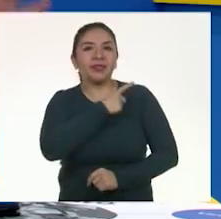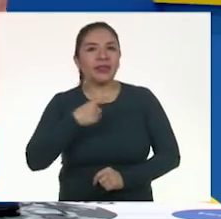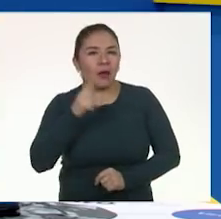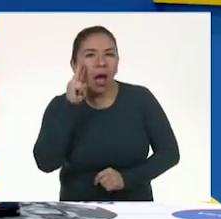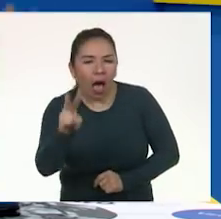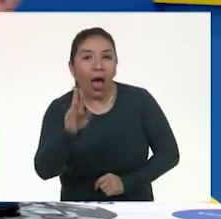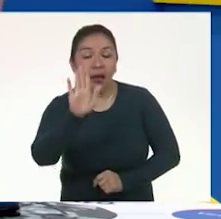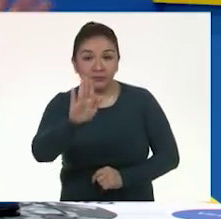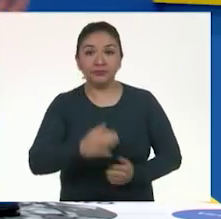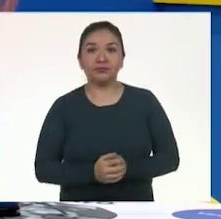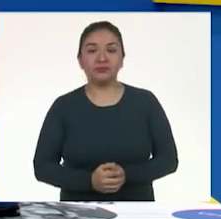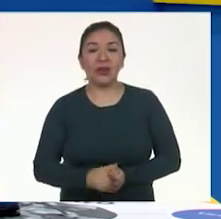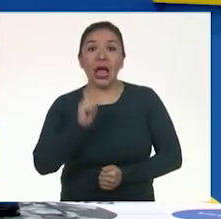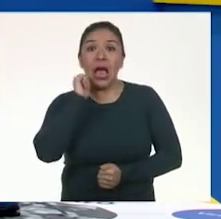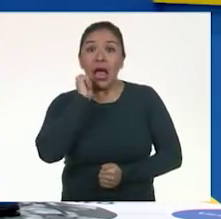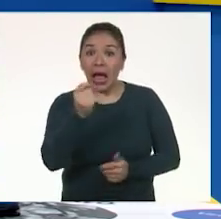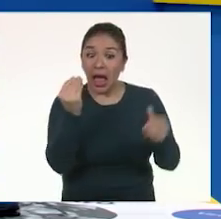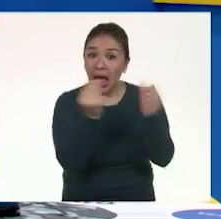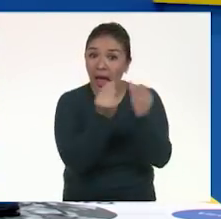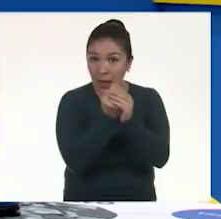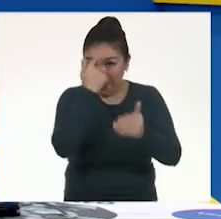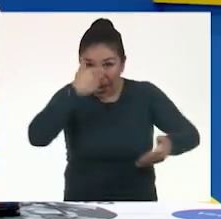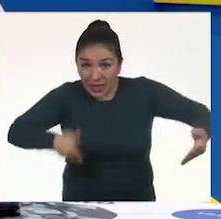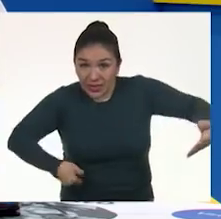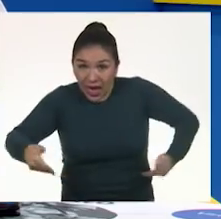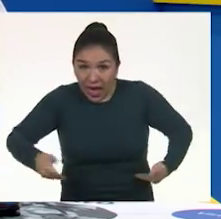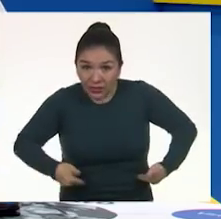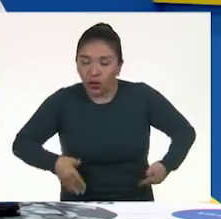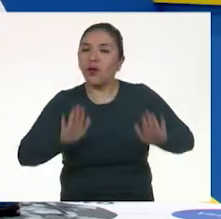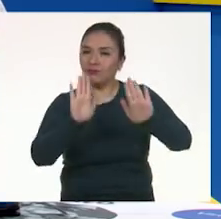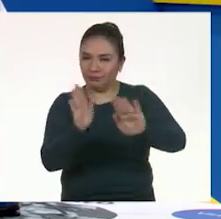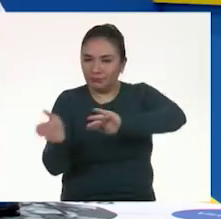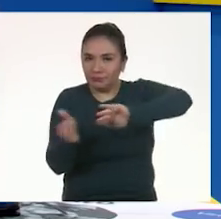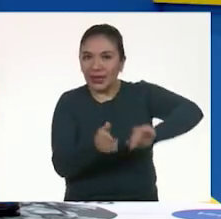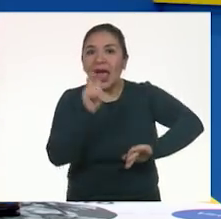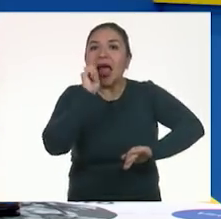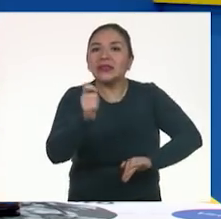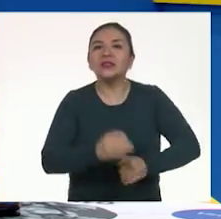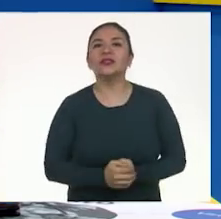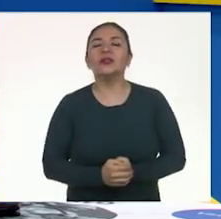que antes que ser un género teatral, la tragedia es un